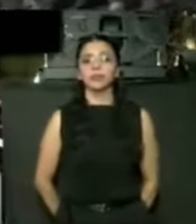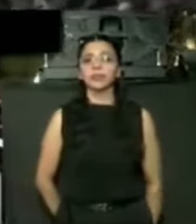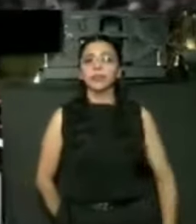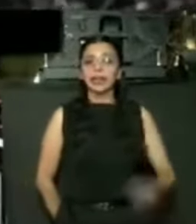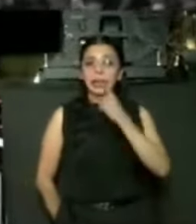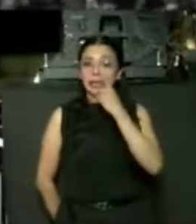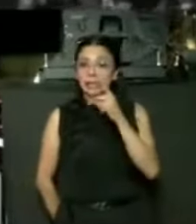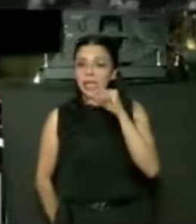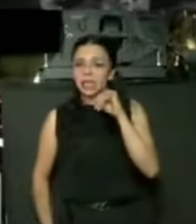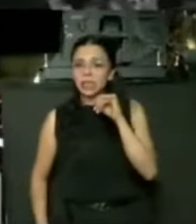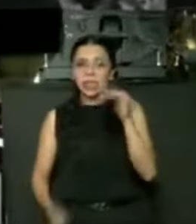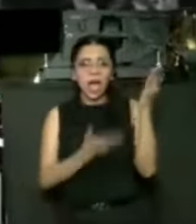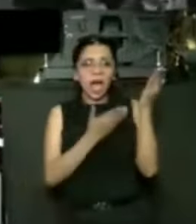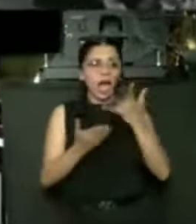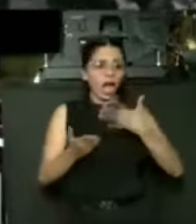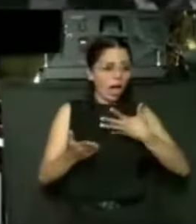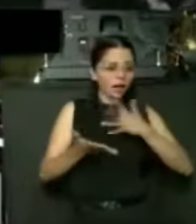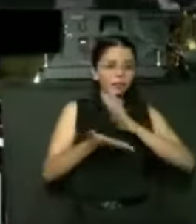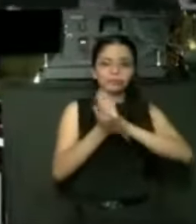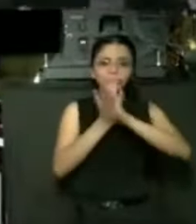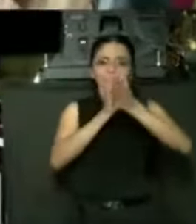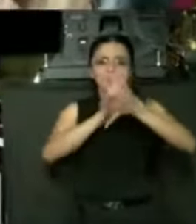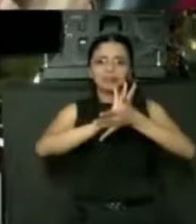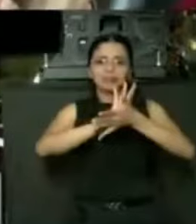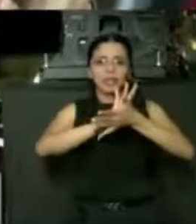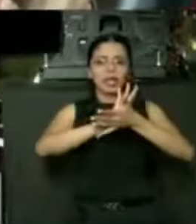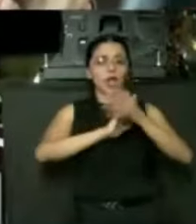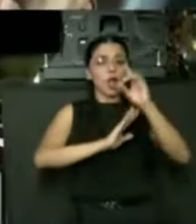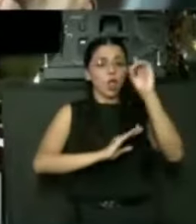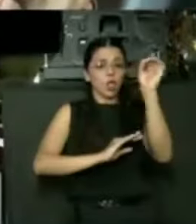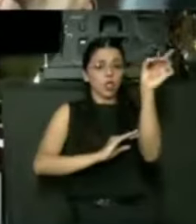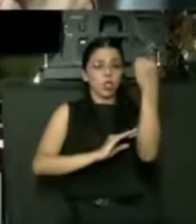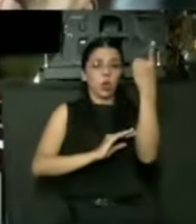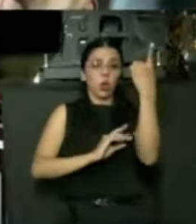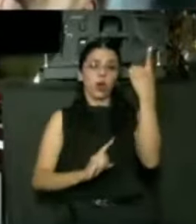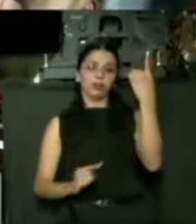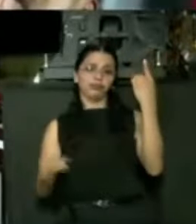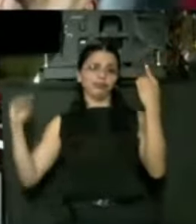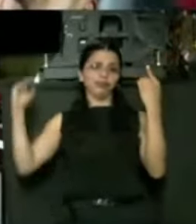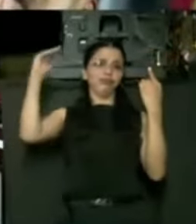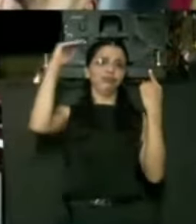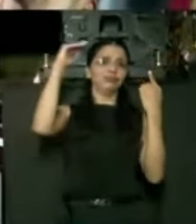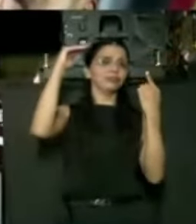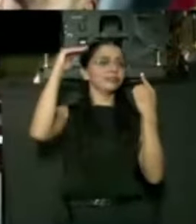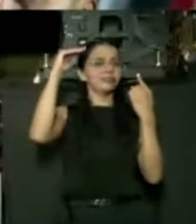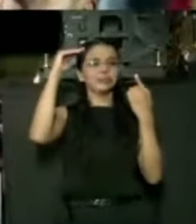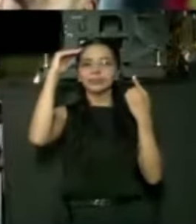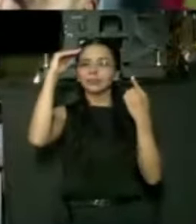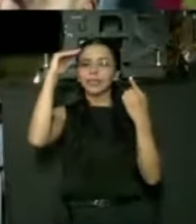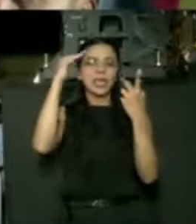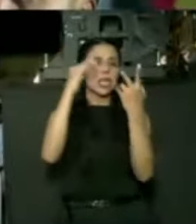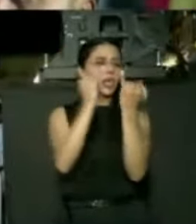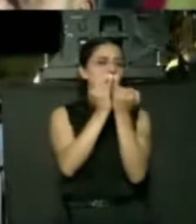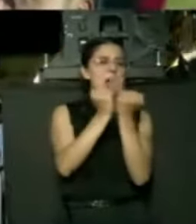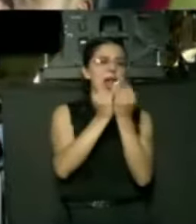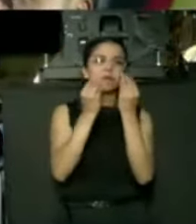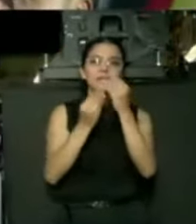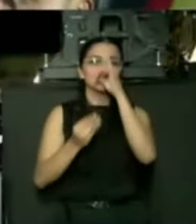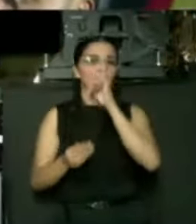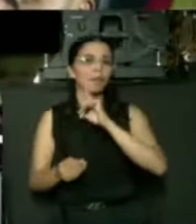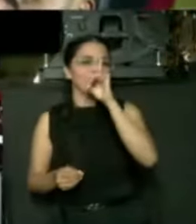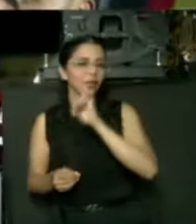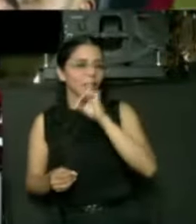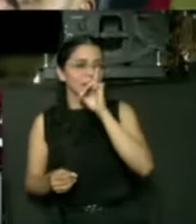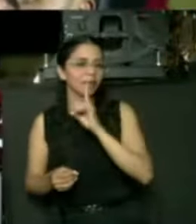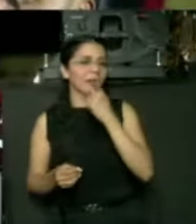Decían que si llegaba la transformación, el dólar iba a estar en 30 pesos. Falso, igual que muchas mentiras que